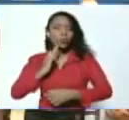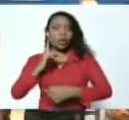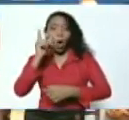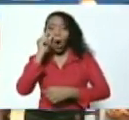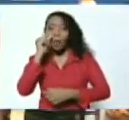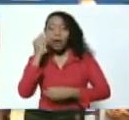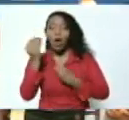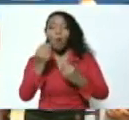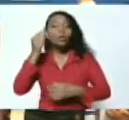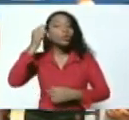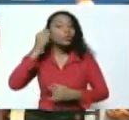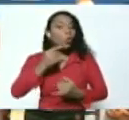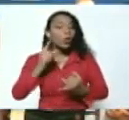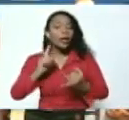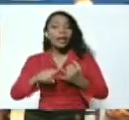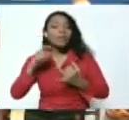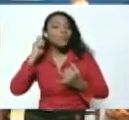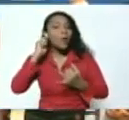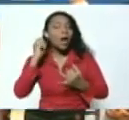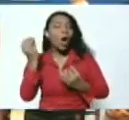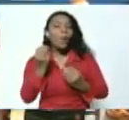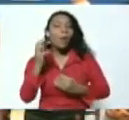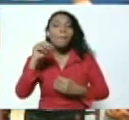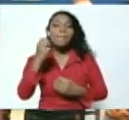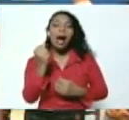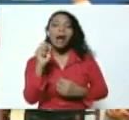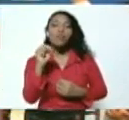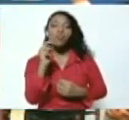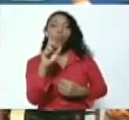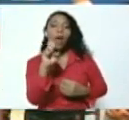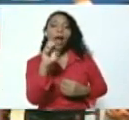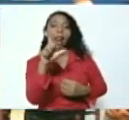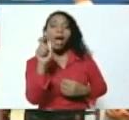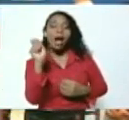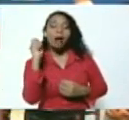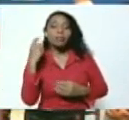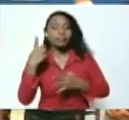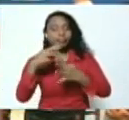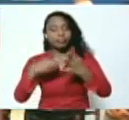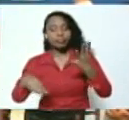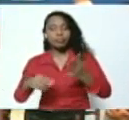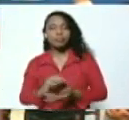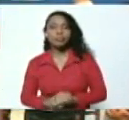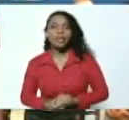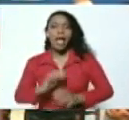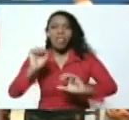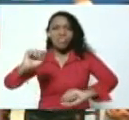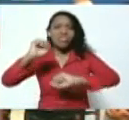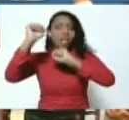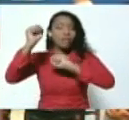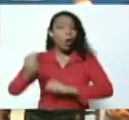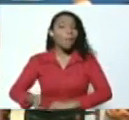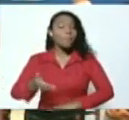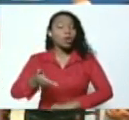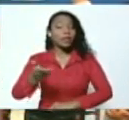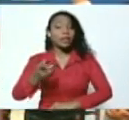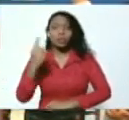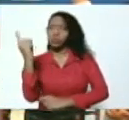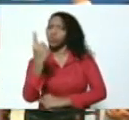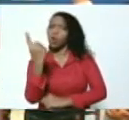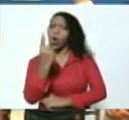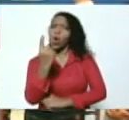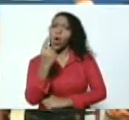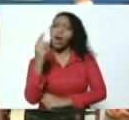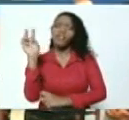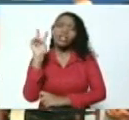como Sucre y mujeres como Manuela, etc. Y triunfo que fue importantísimo no solo para